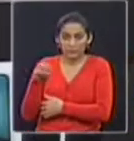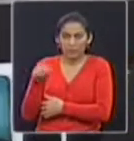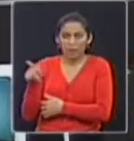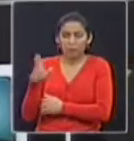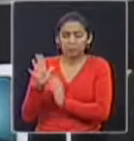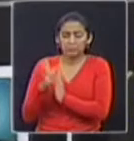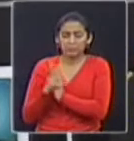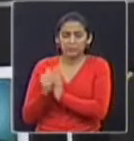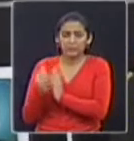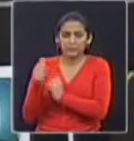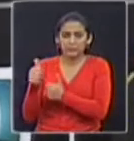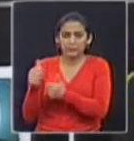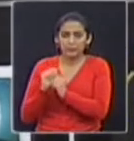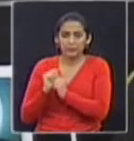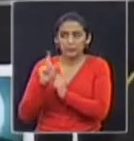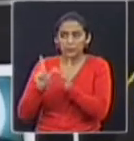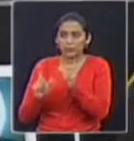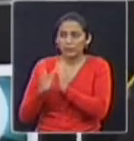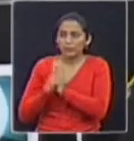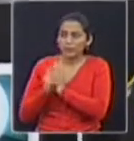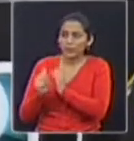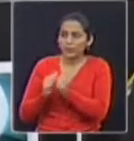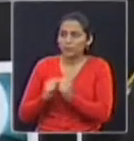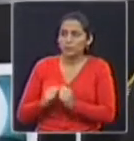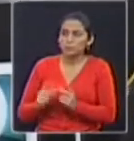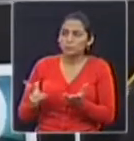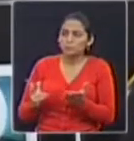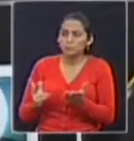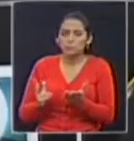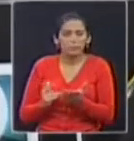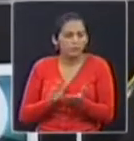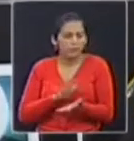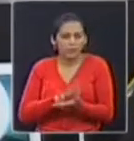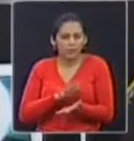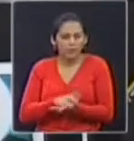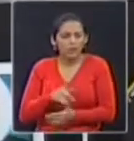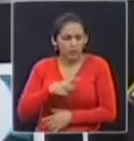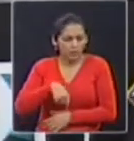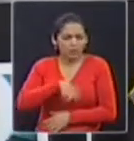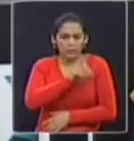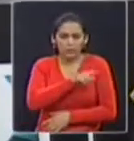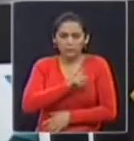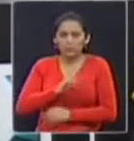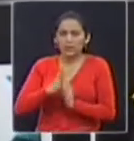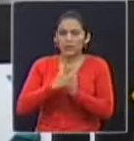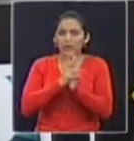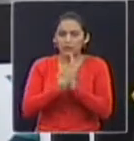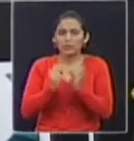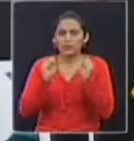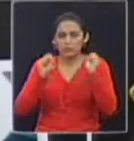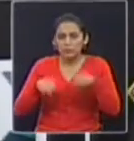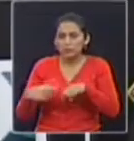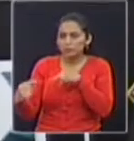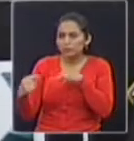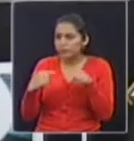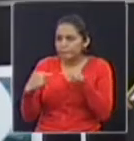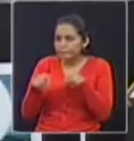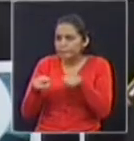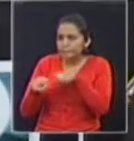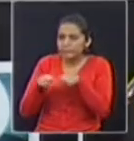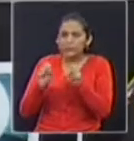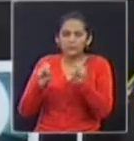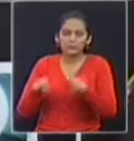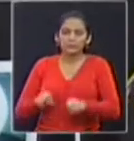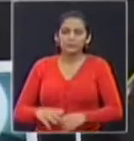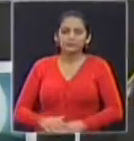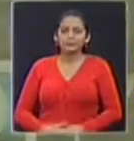mucha historia, tiene grandes jugadores, pero bueno, nosotros tenemos lo nuestro, intentaremos darle pelea y traernos